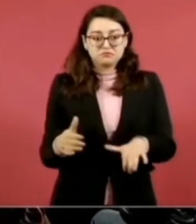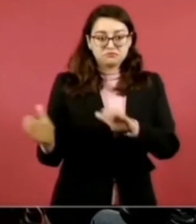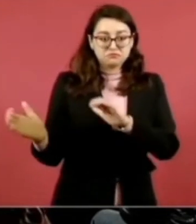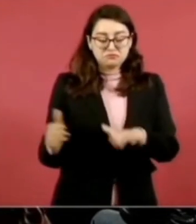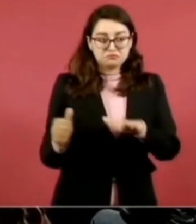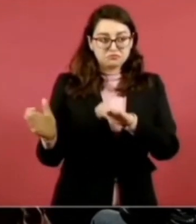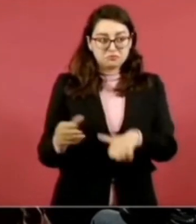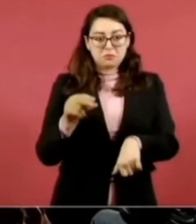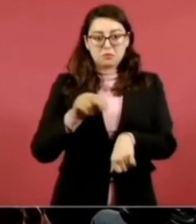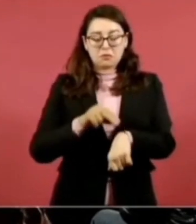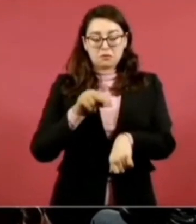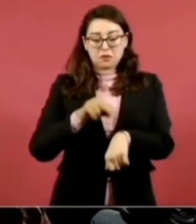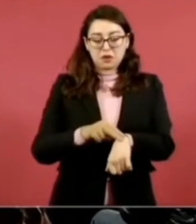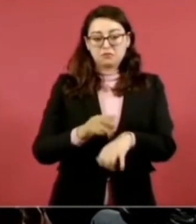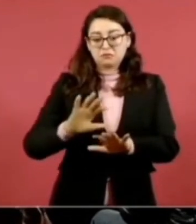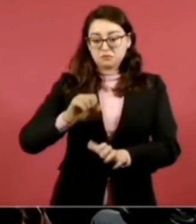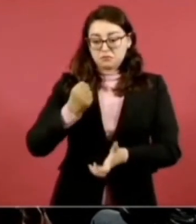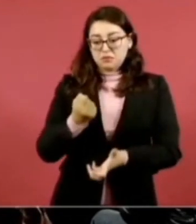inversión de